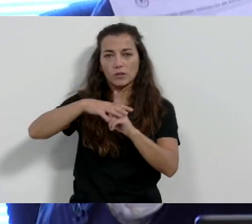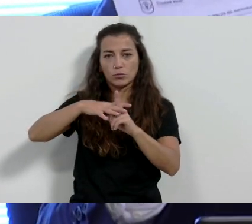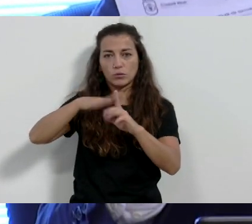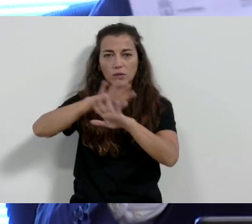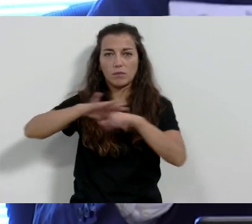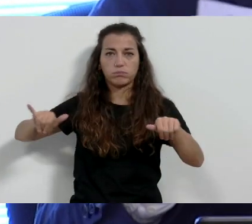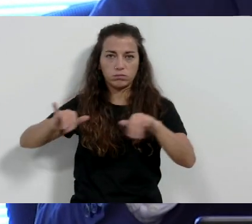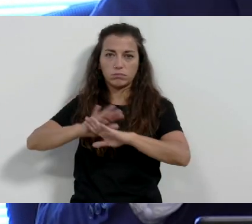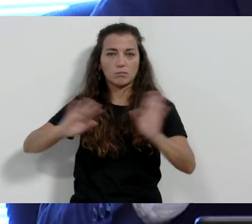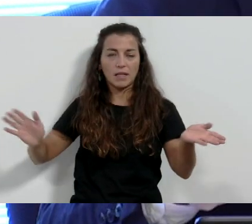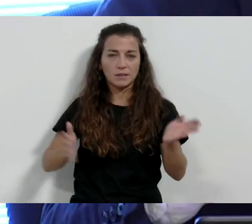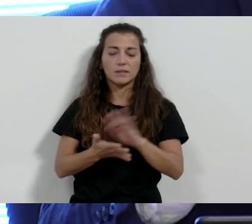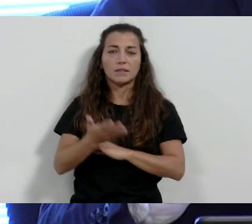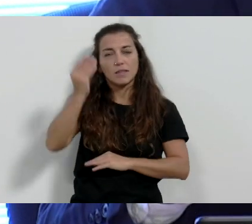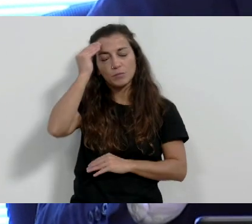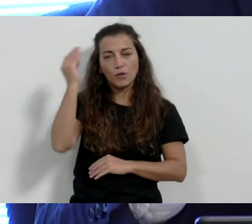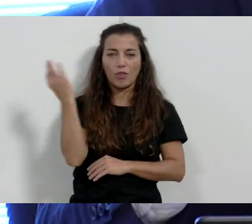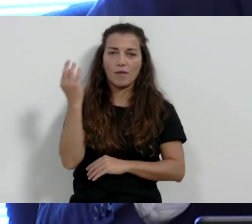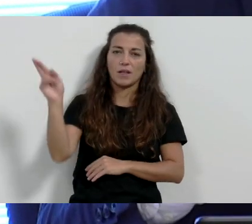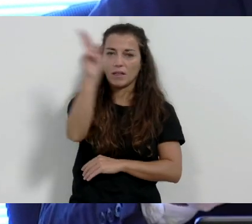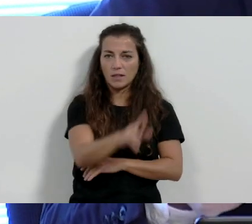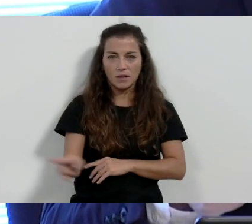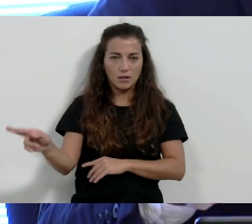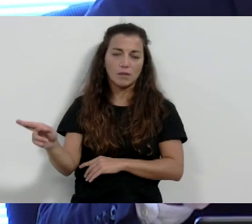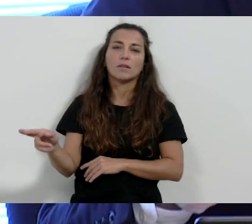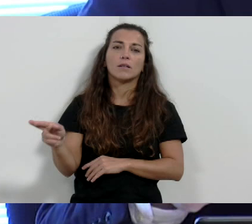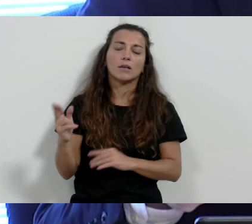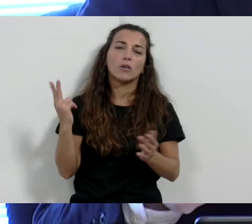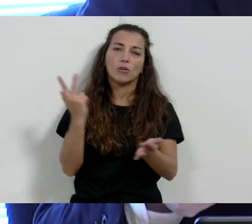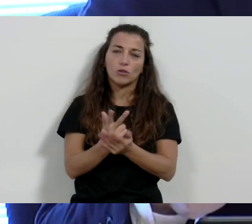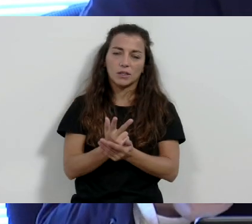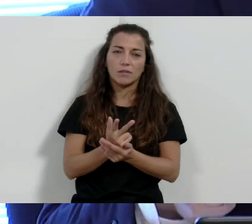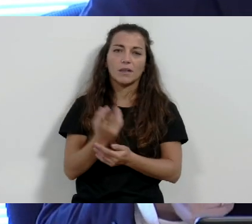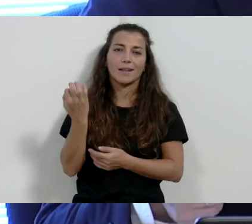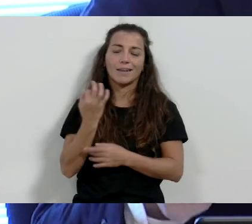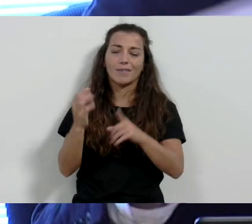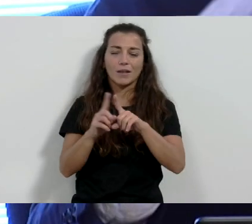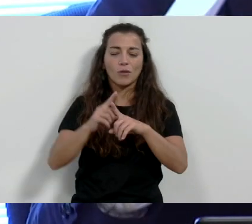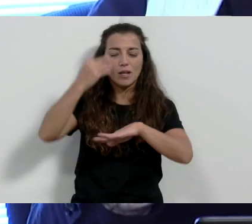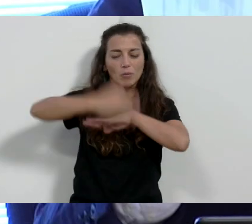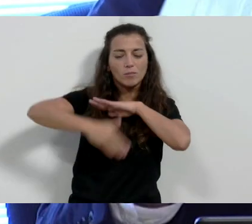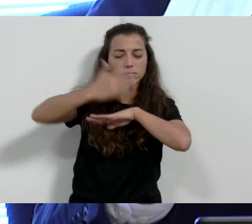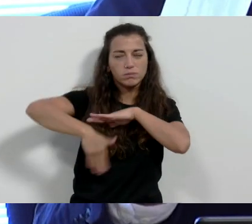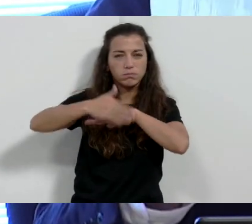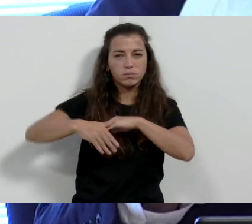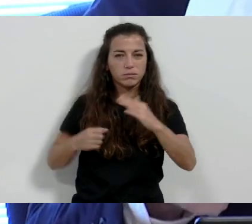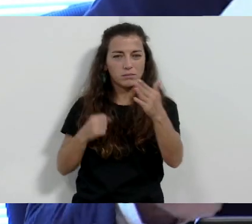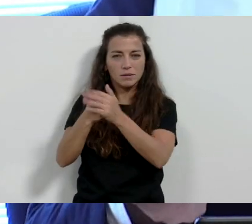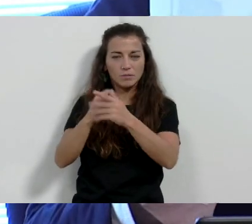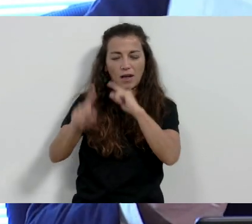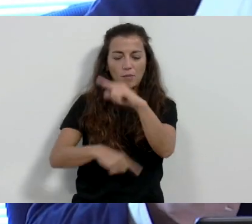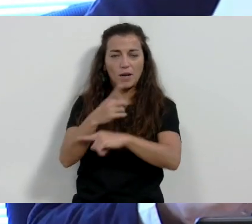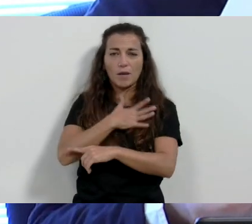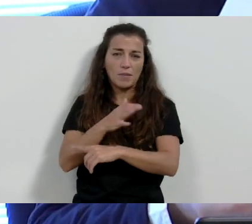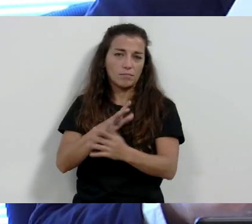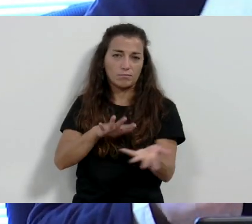volver a insistir, creo que no hay que limitar. No hay que poner pegas, no hay que limitarlo de tal manera que al final resulte inefectivo. Se puede decir que en el